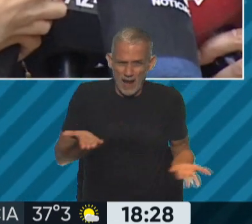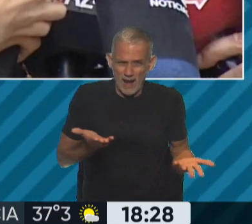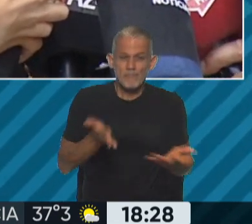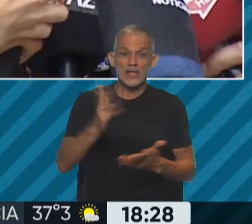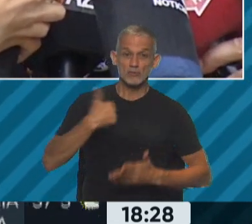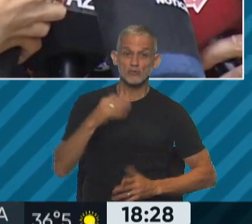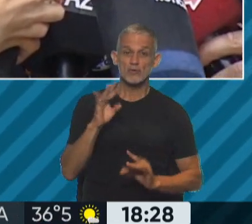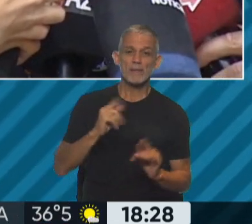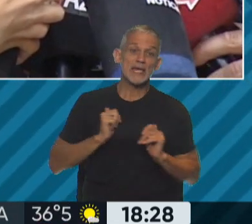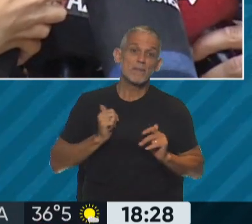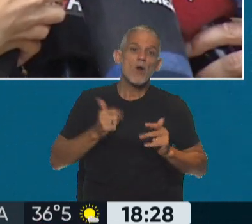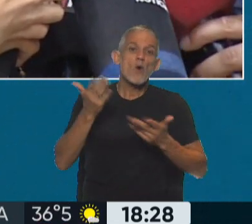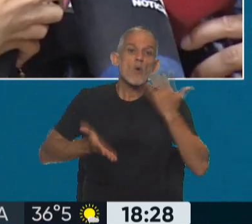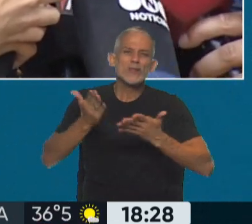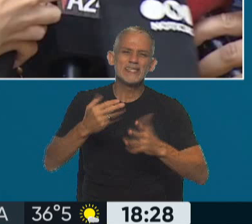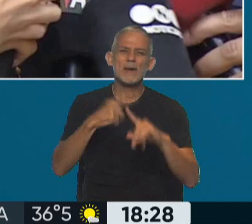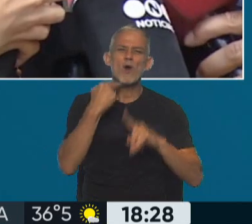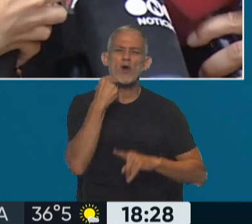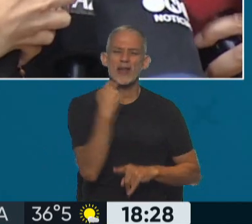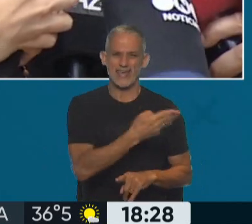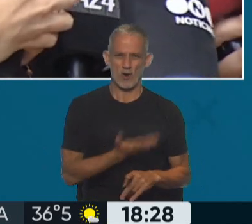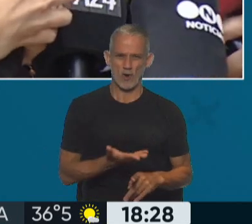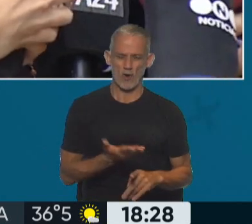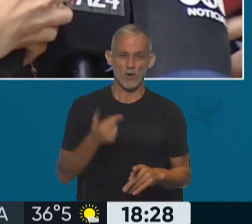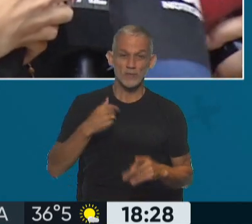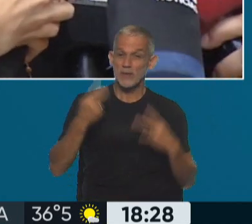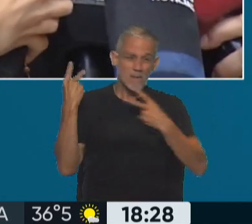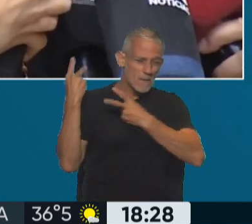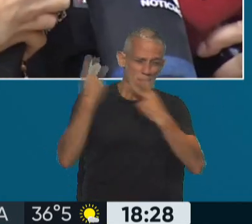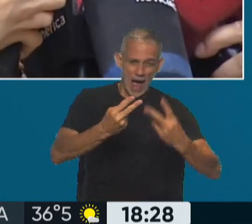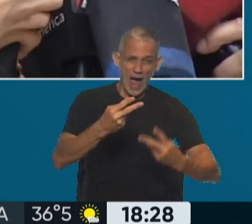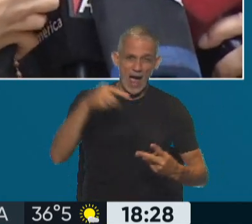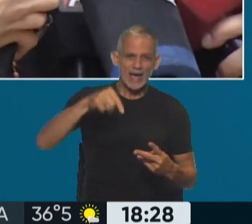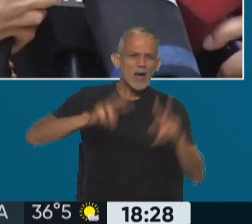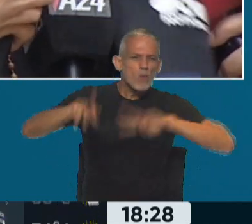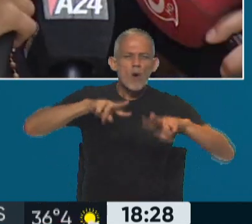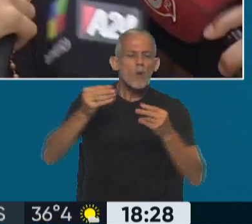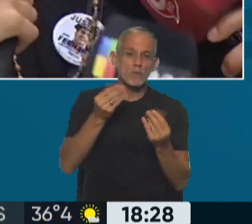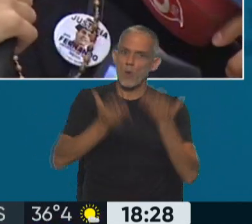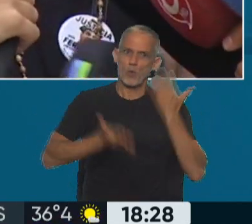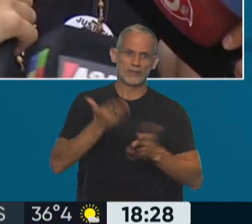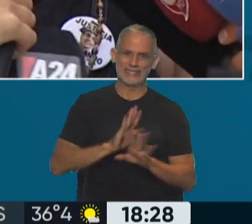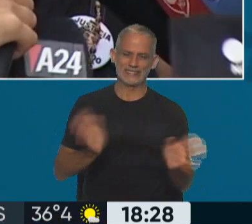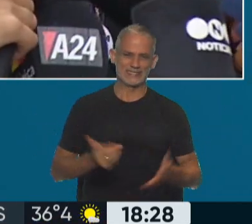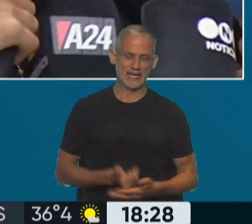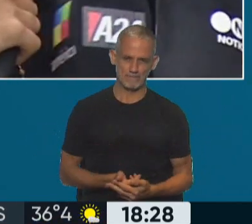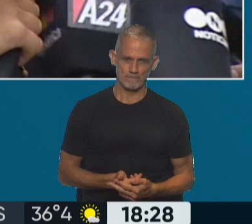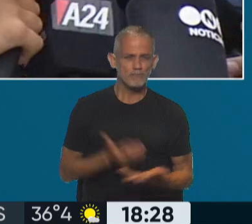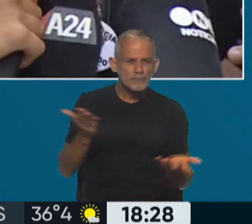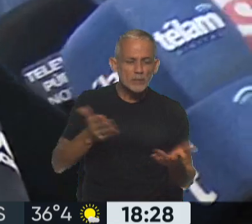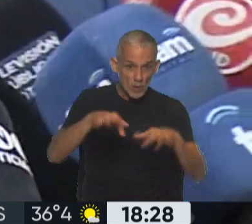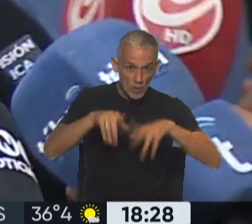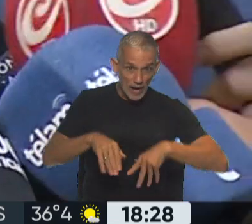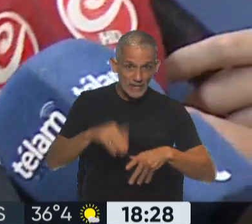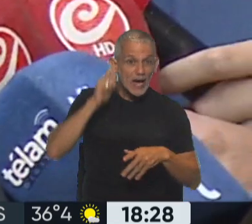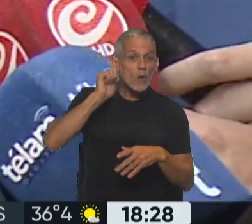Yo solo espero justicia por mi hijo. Hicimos este viaje en busca de justicia. ¿Graciela, recibieron una carta de